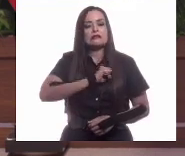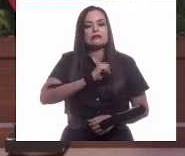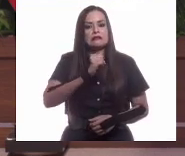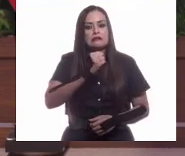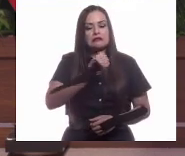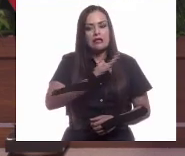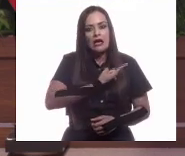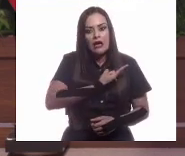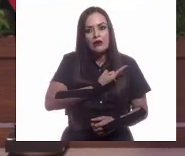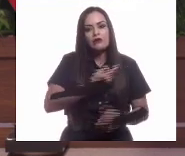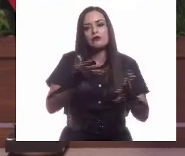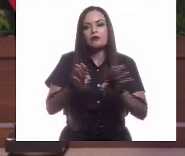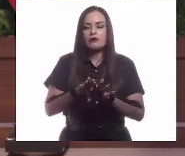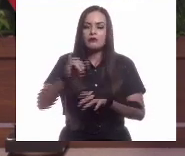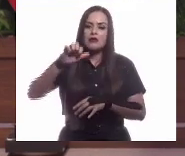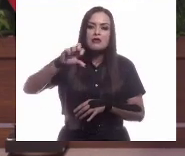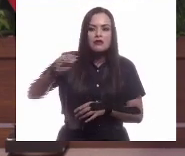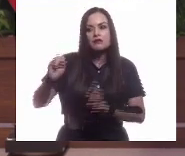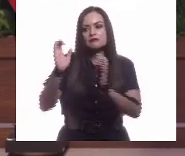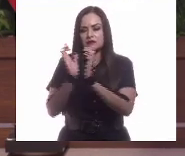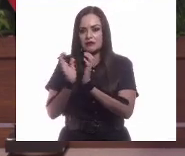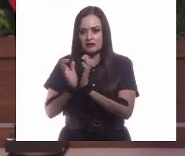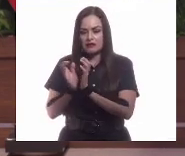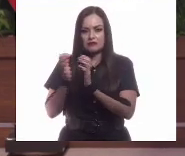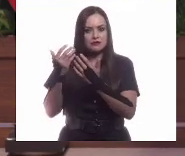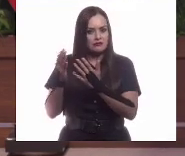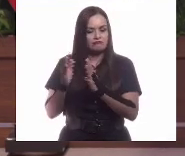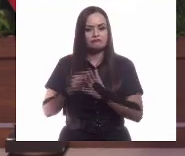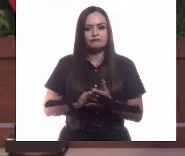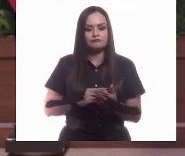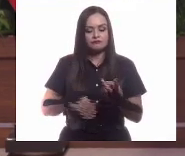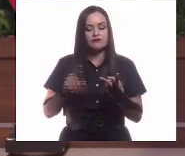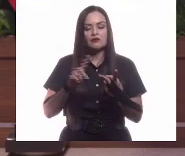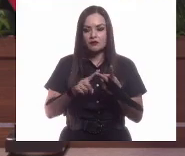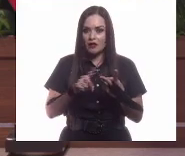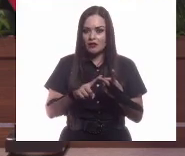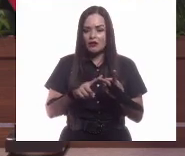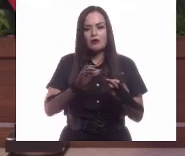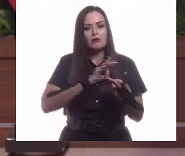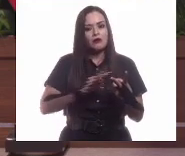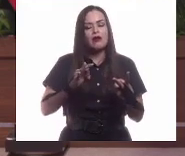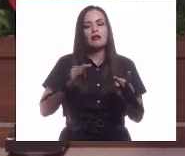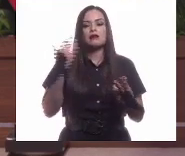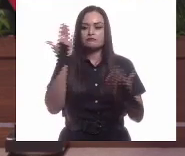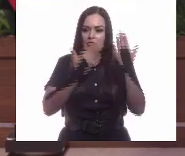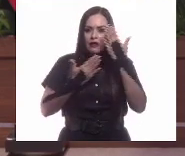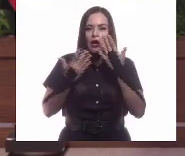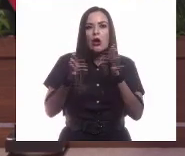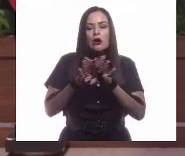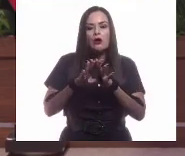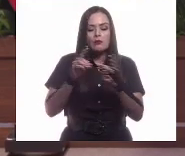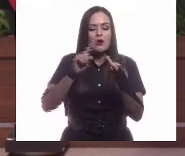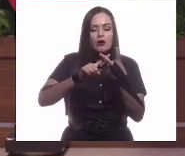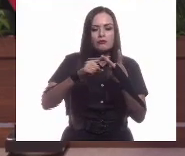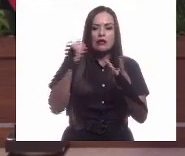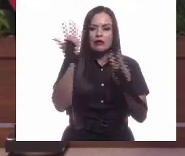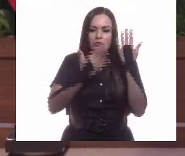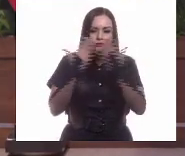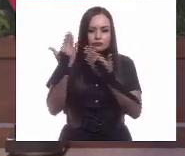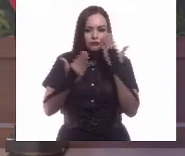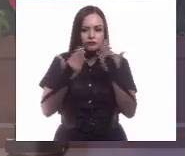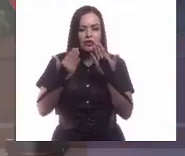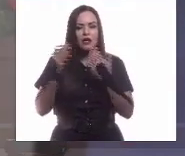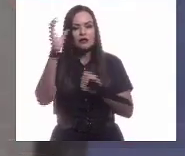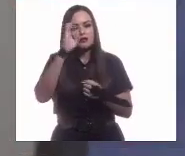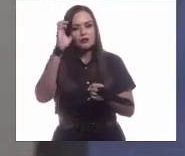segundo, ofrecer la posibilidad de tener un desarrollo integral con educación, cultura y deporte. La política de